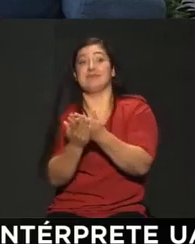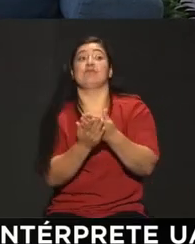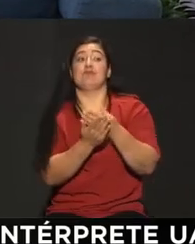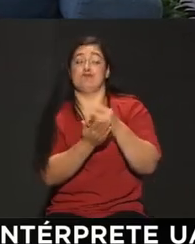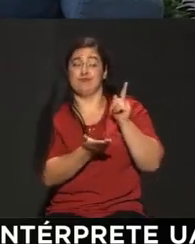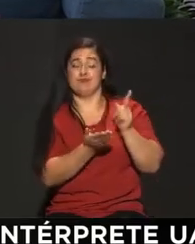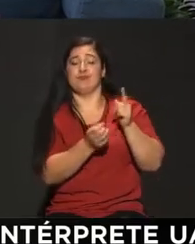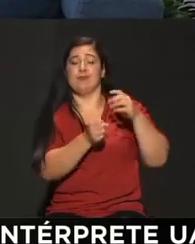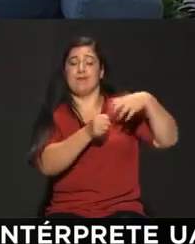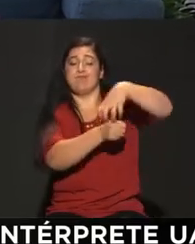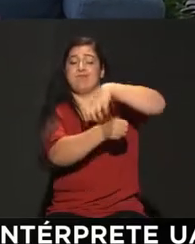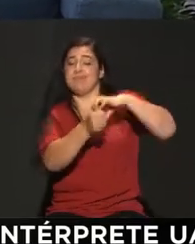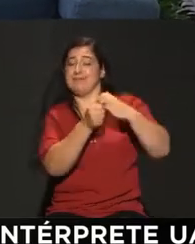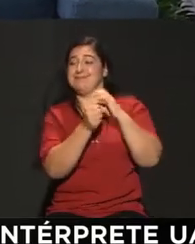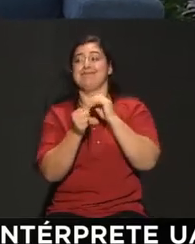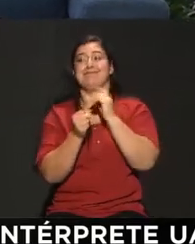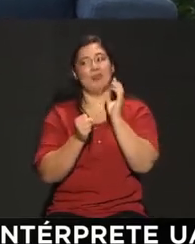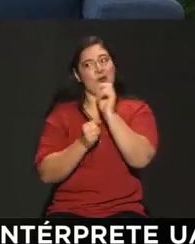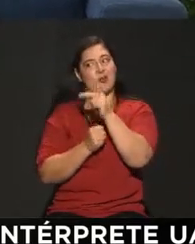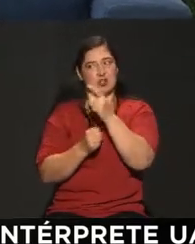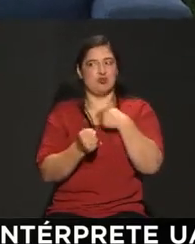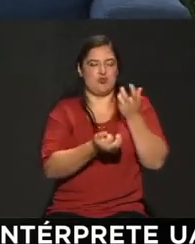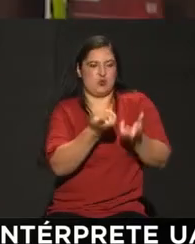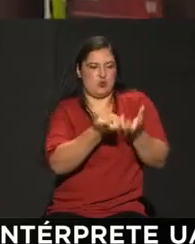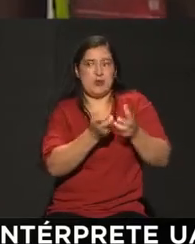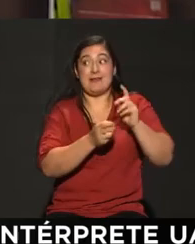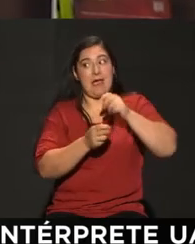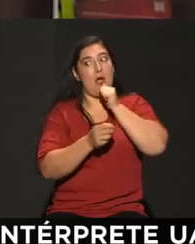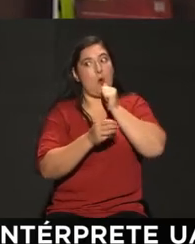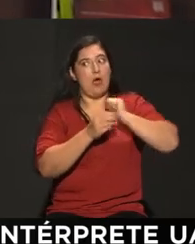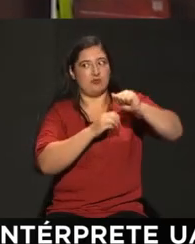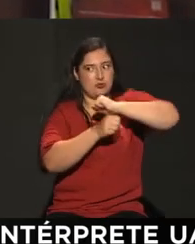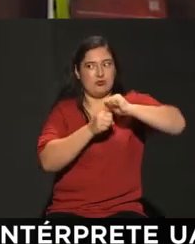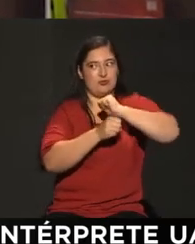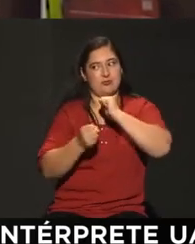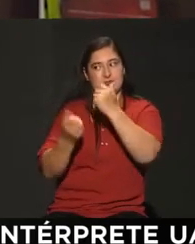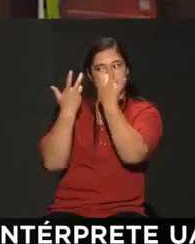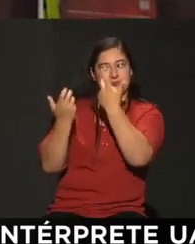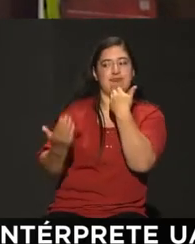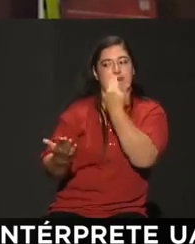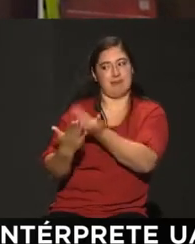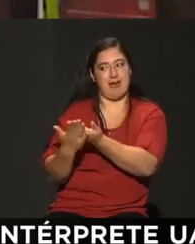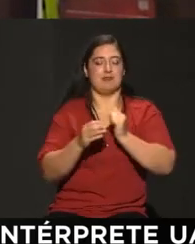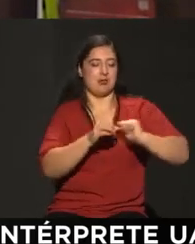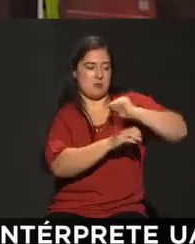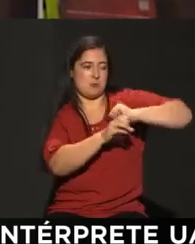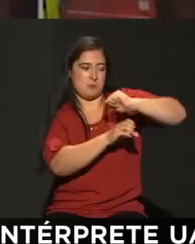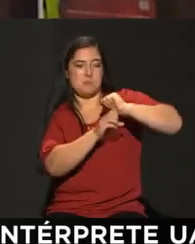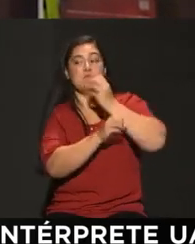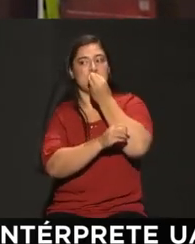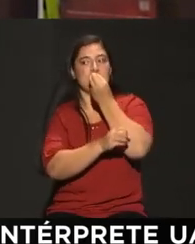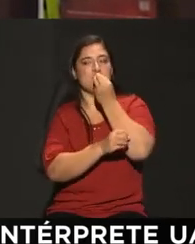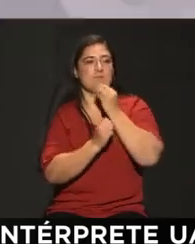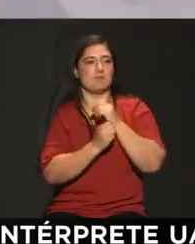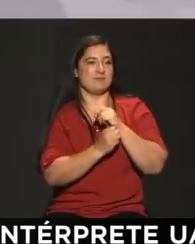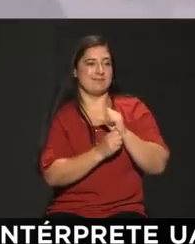Brócoli. Listo. Lo tengo que cocinar bien, lo tengo que lavar bien, como me enseñaron, para poder comerlo ahorita. Y ese